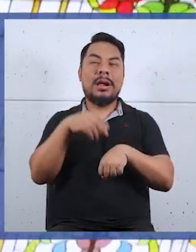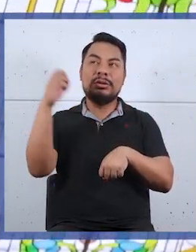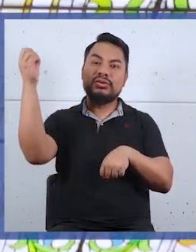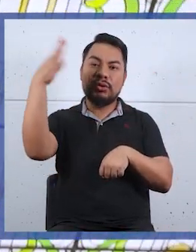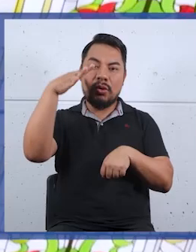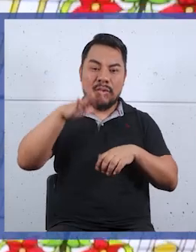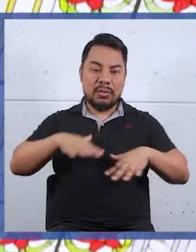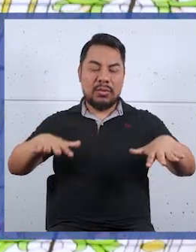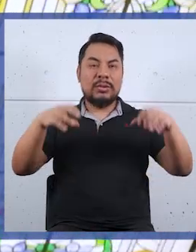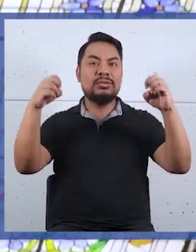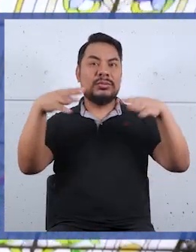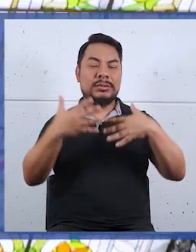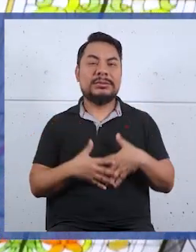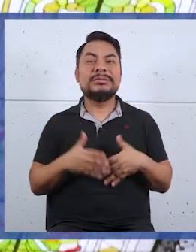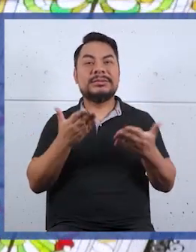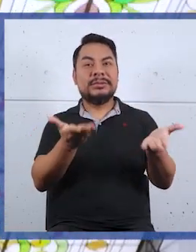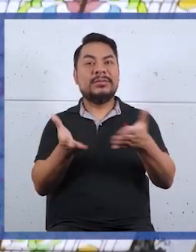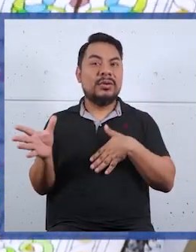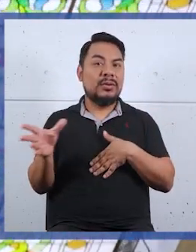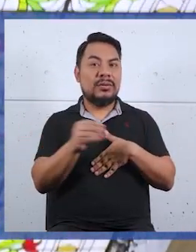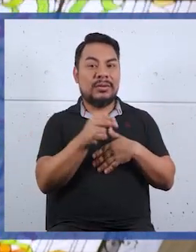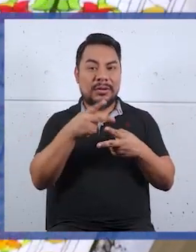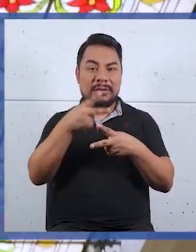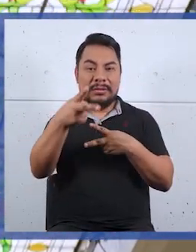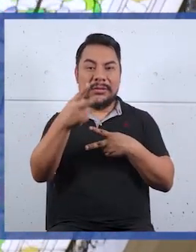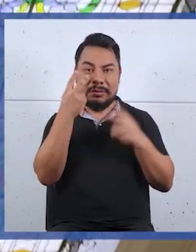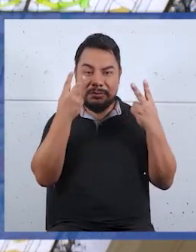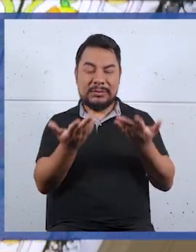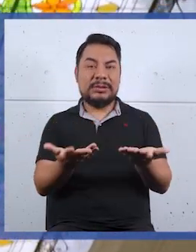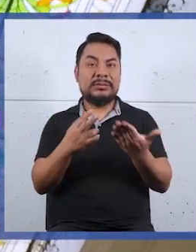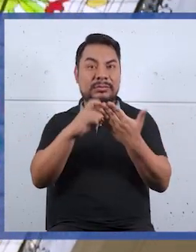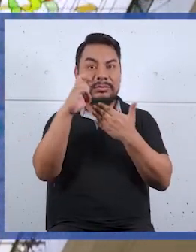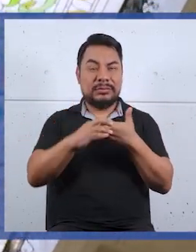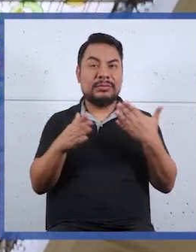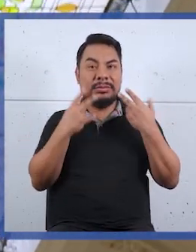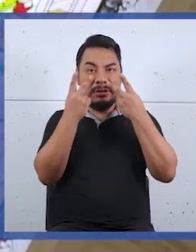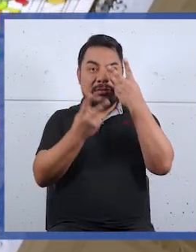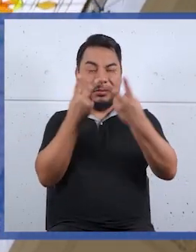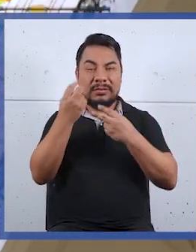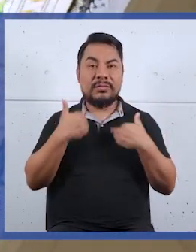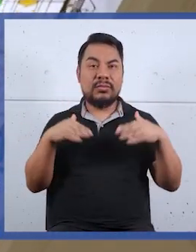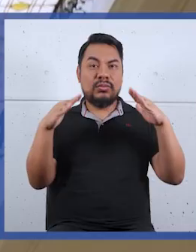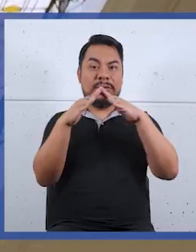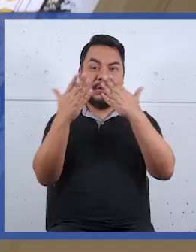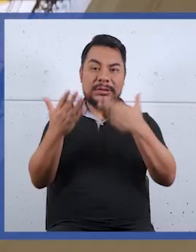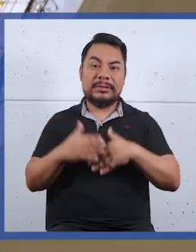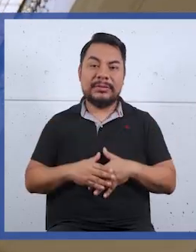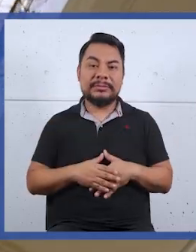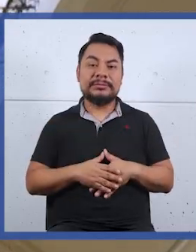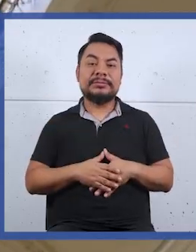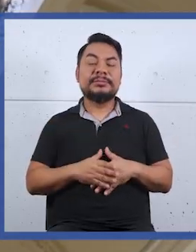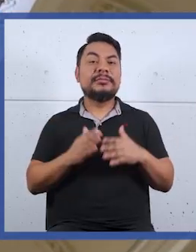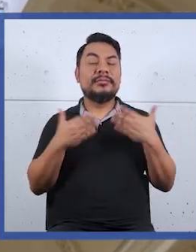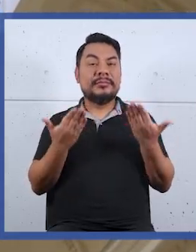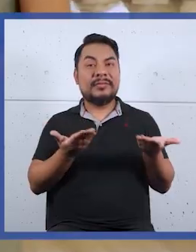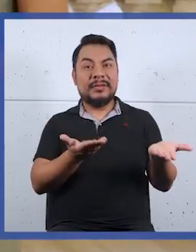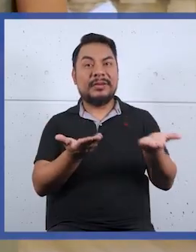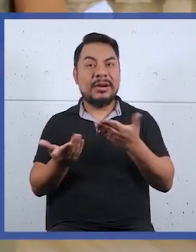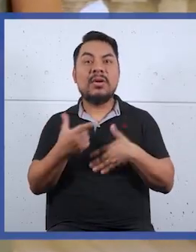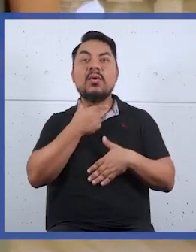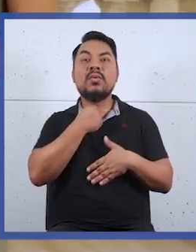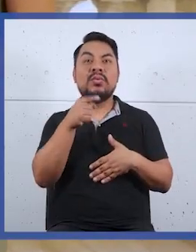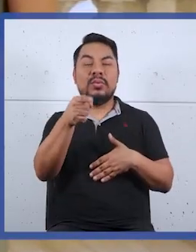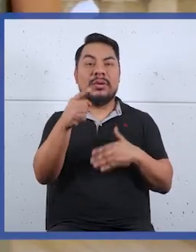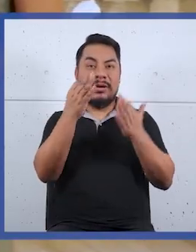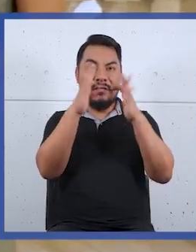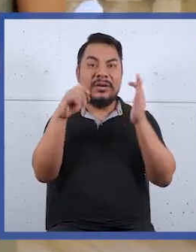natural. Asimismo, invitamos a todos los vecinos y los que están viendo este programa a que puedan visitar Palacio Municipal dándole